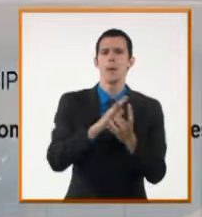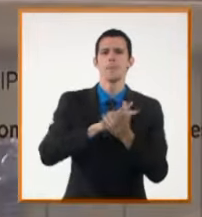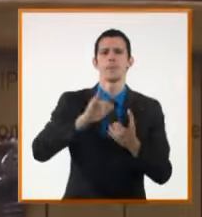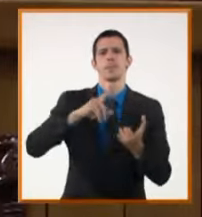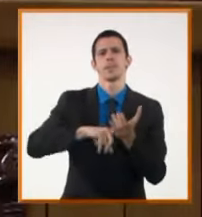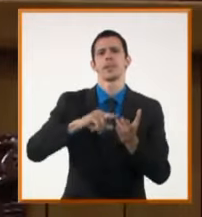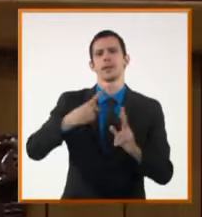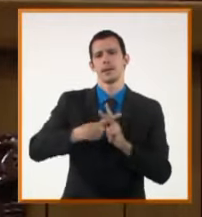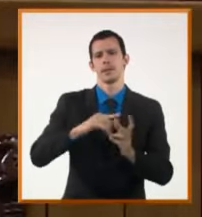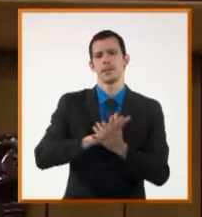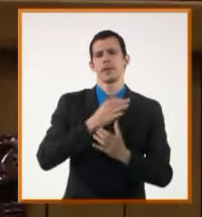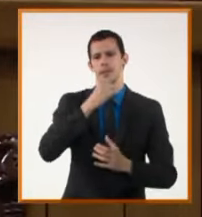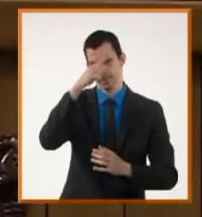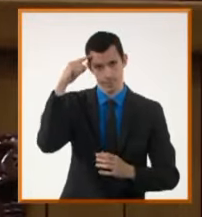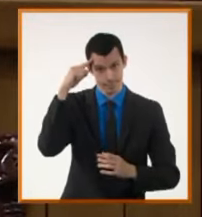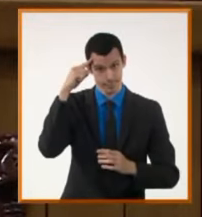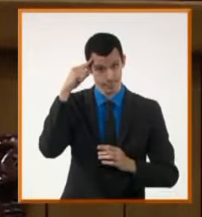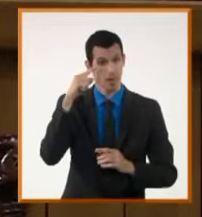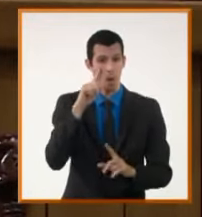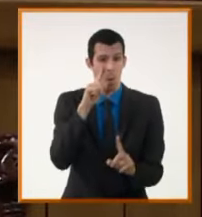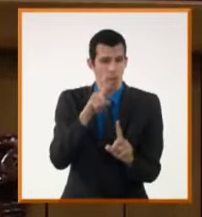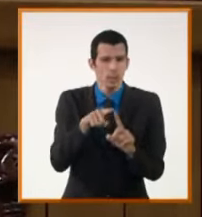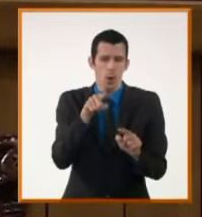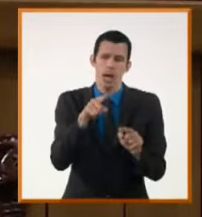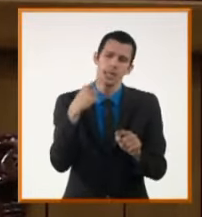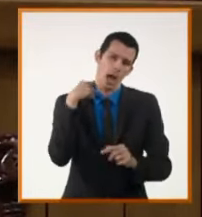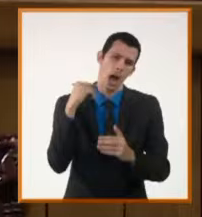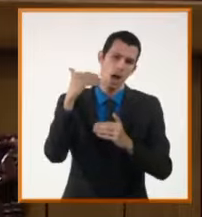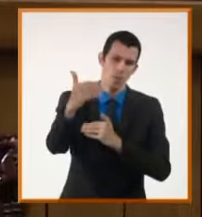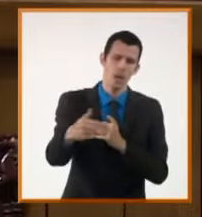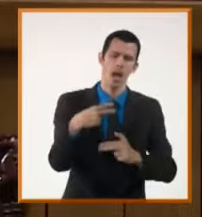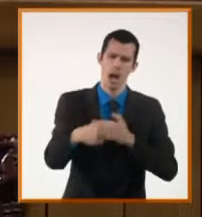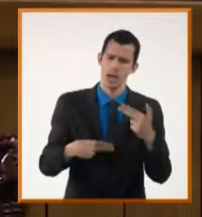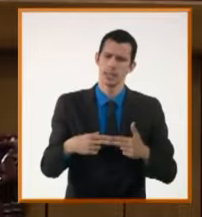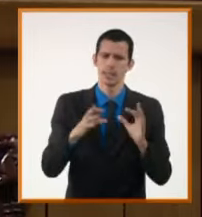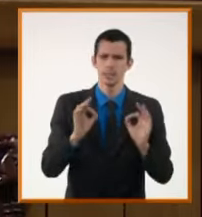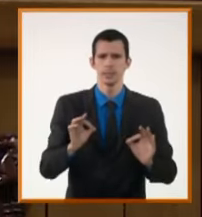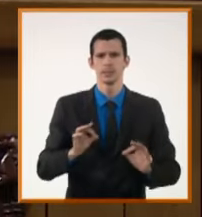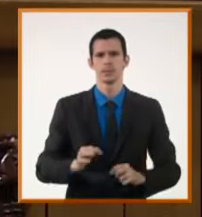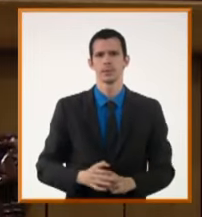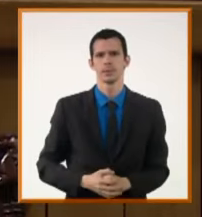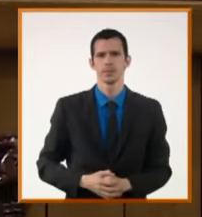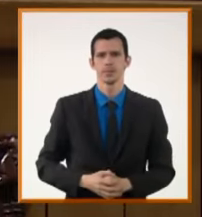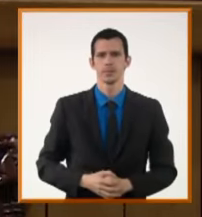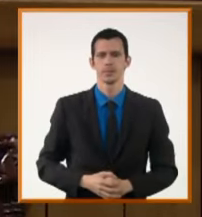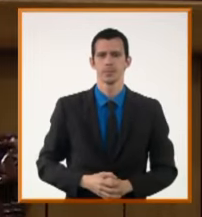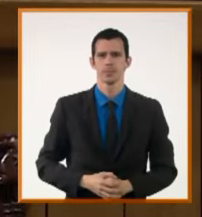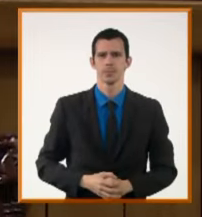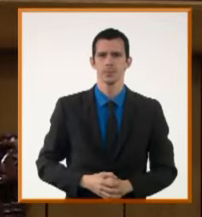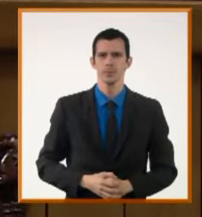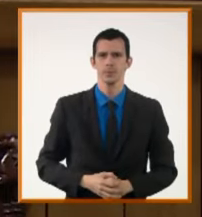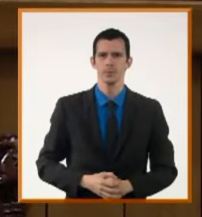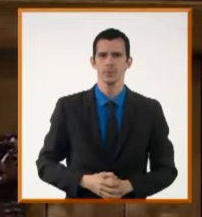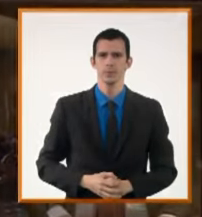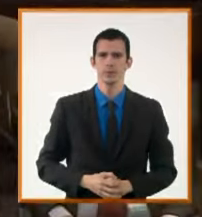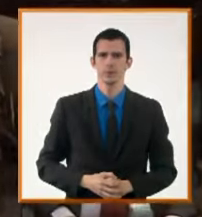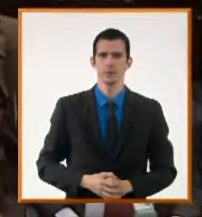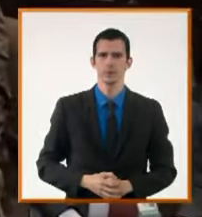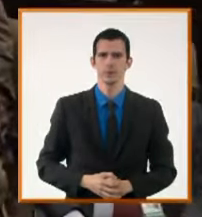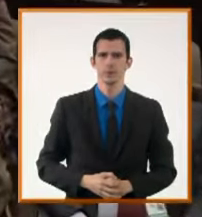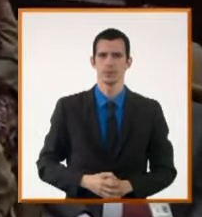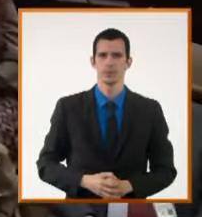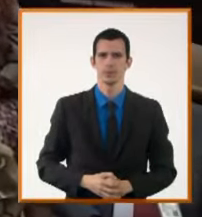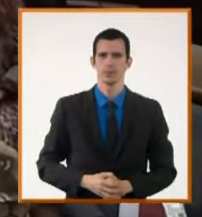ambos, una selección en aquellas actividades y sectores que más se requiera, sobre todo de